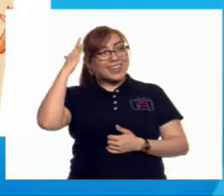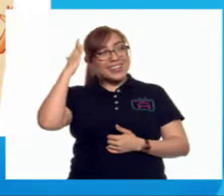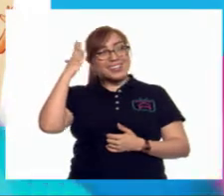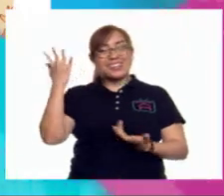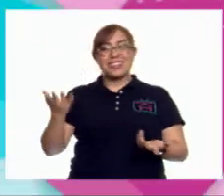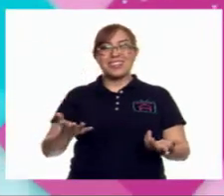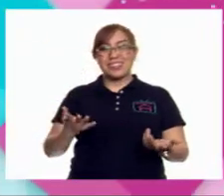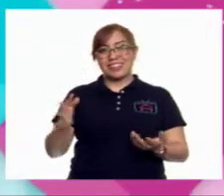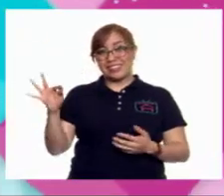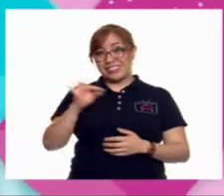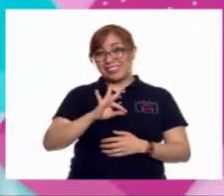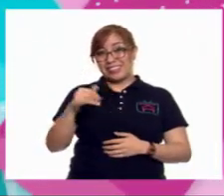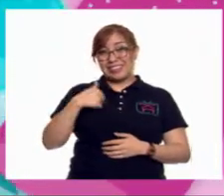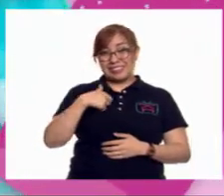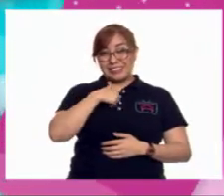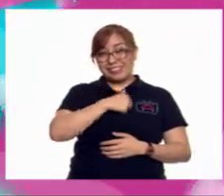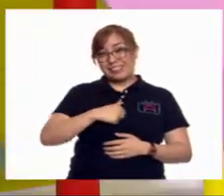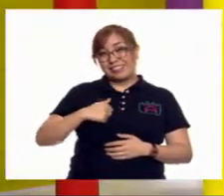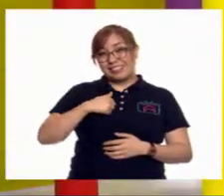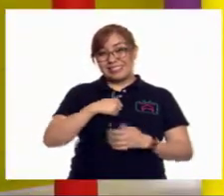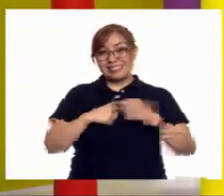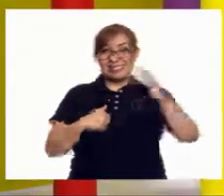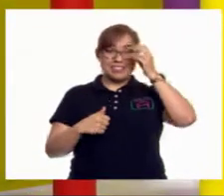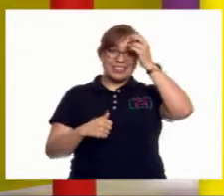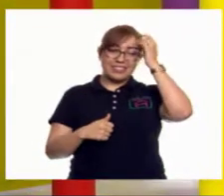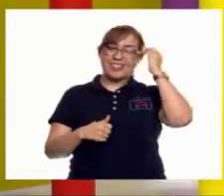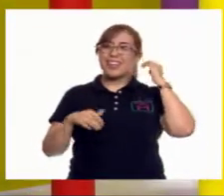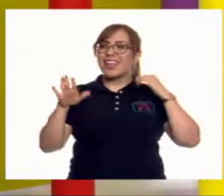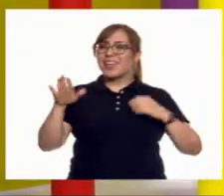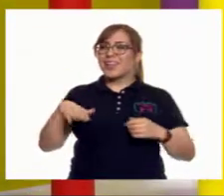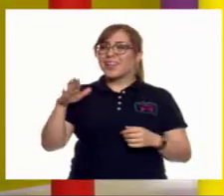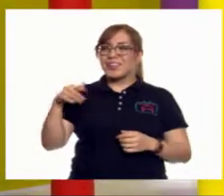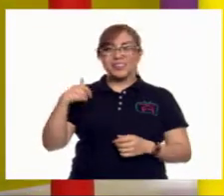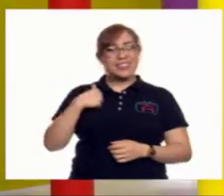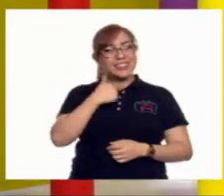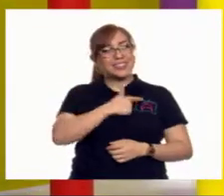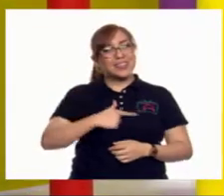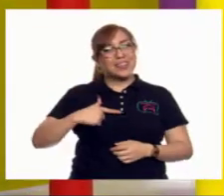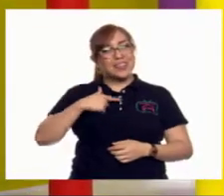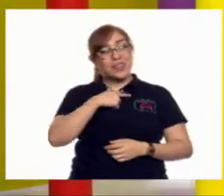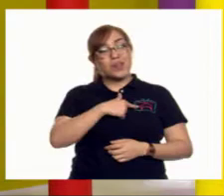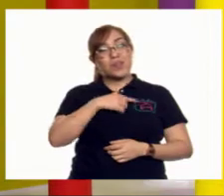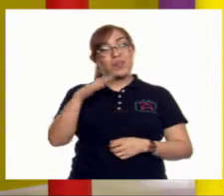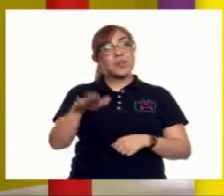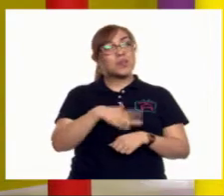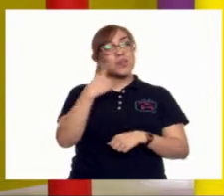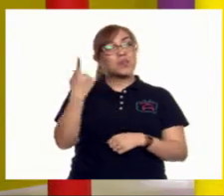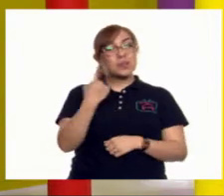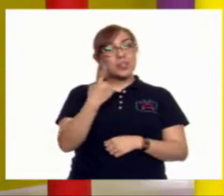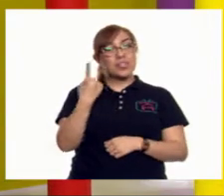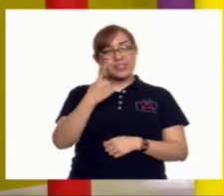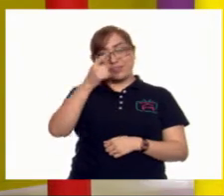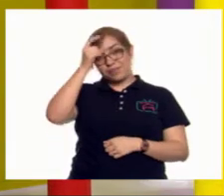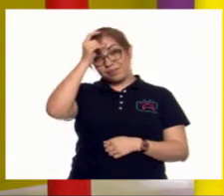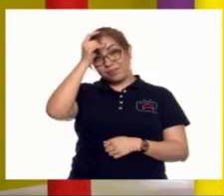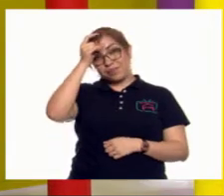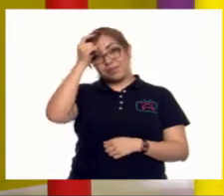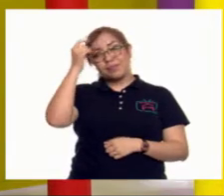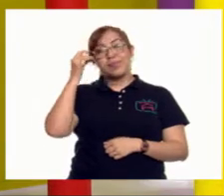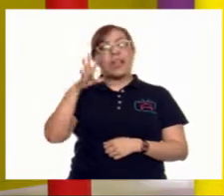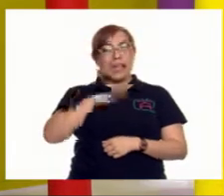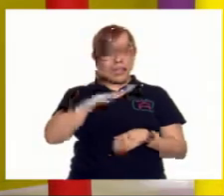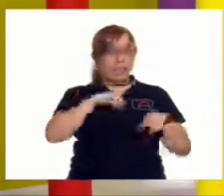a ser la de malas. Oye, me gustó mucho esta historieta porque todos los diálogos, aunque hay